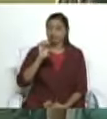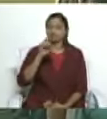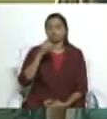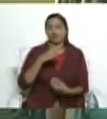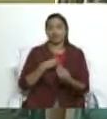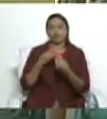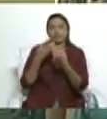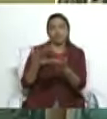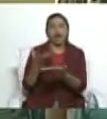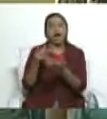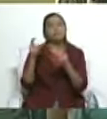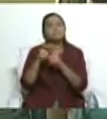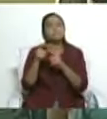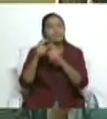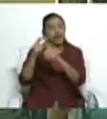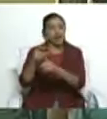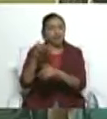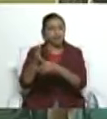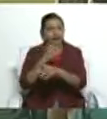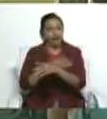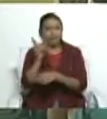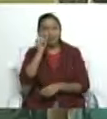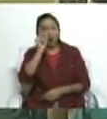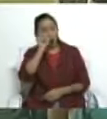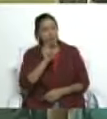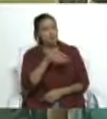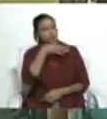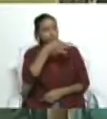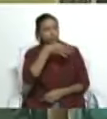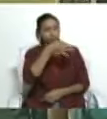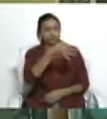ya dando continuidad a lo que es el proceso de postulaciones que se